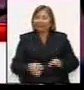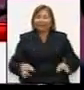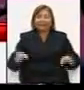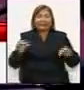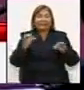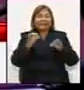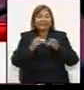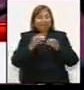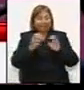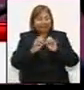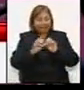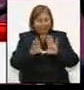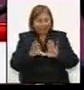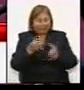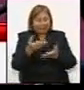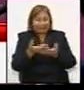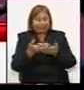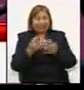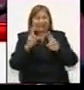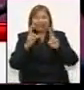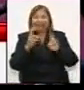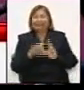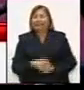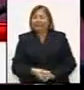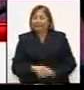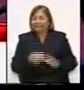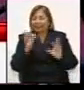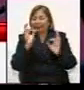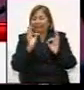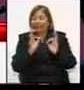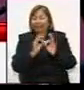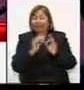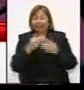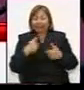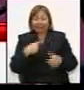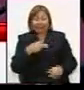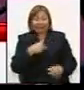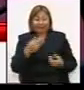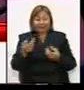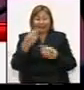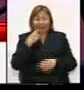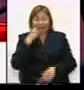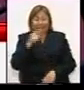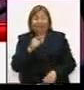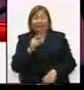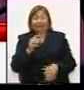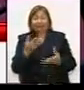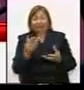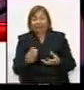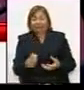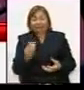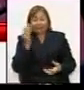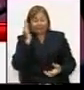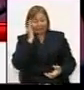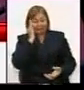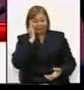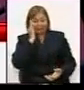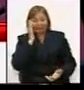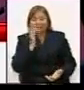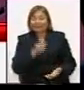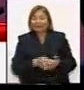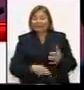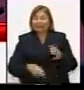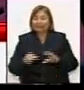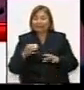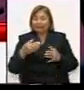para esclarecer estos temas. Ciertamente nos ha venido a decir lo que muy pocos ya sabemos, porque